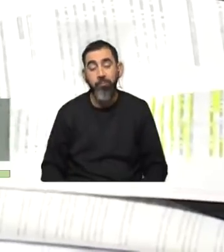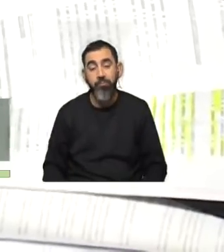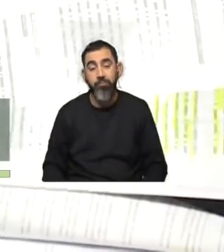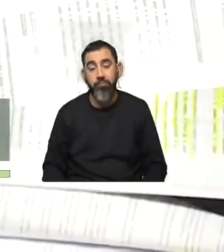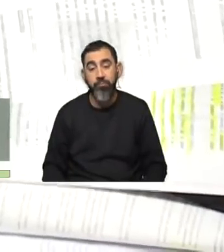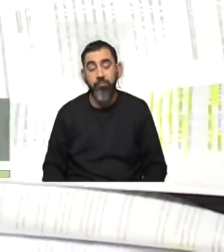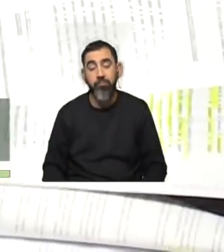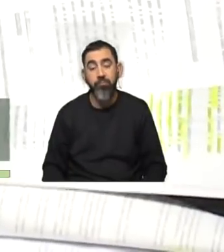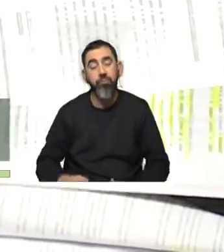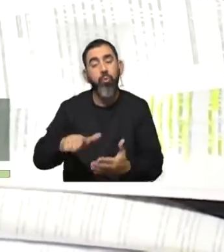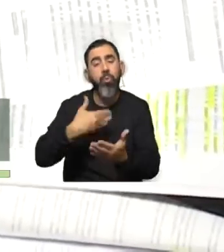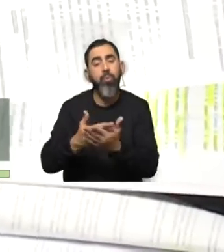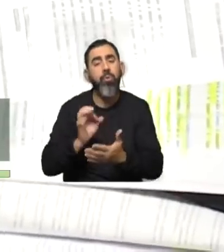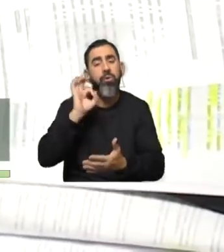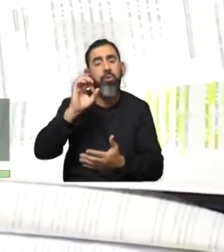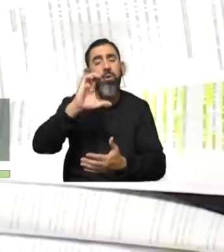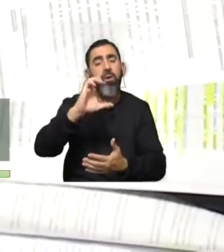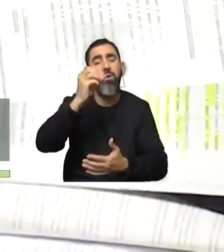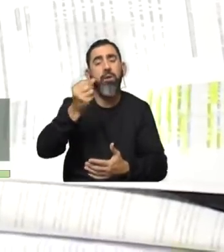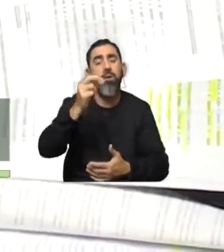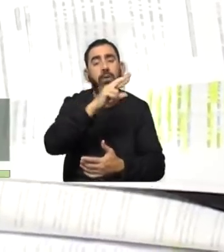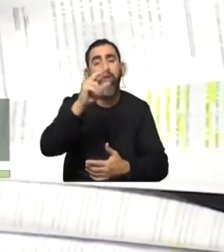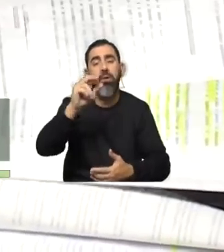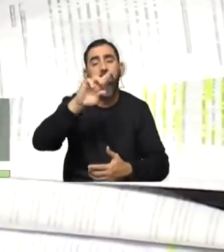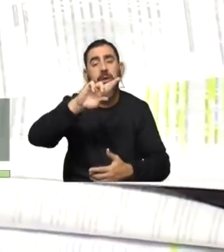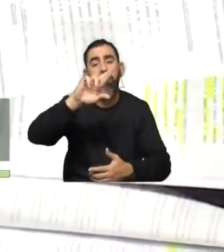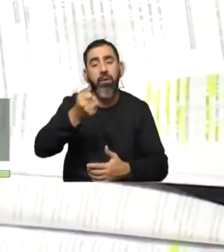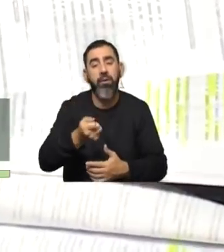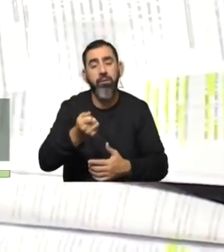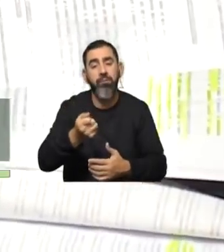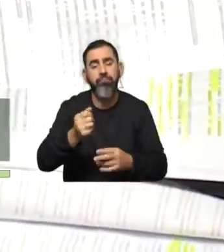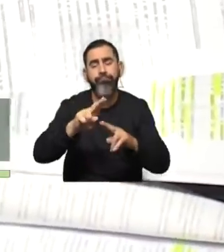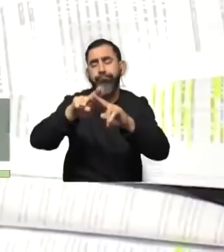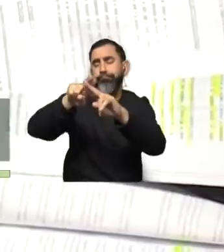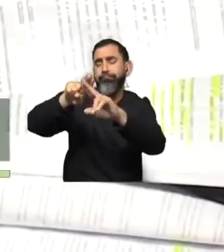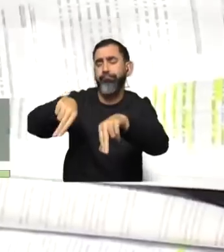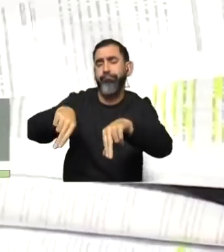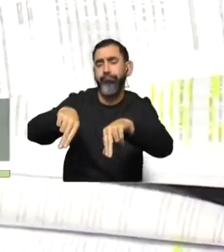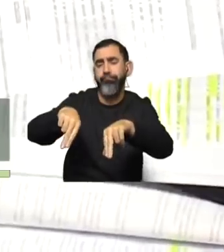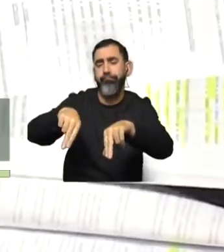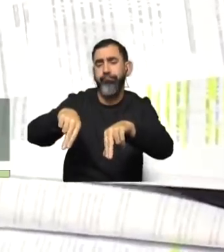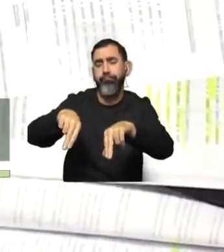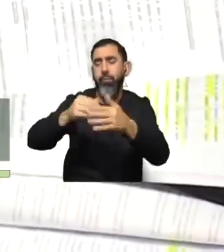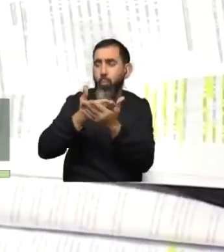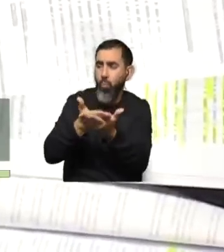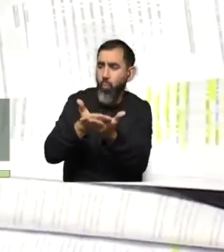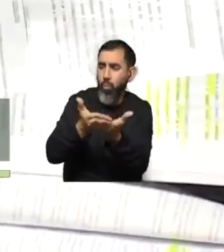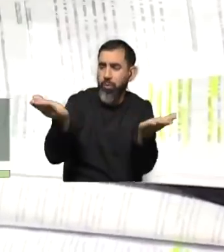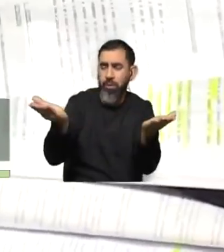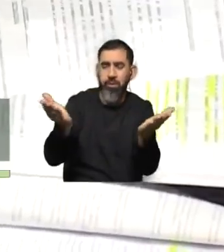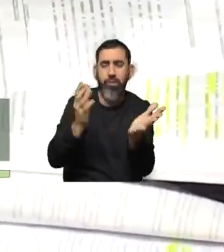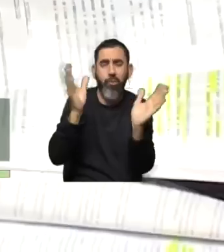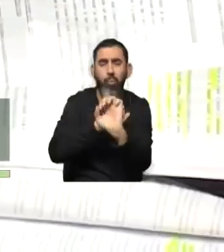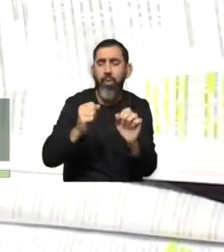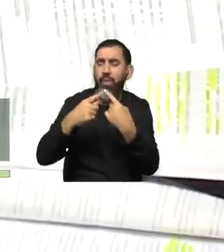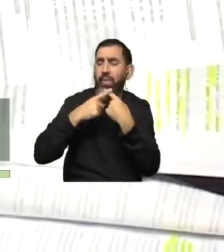Lo planteó el senador Carrera. Por improcedente rechazar y dar una señal. Y no se puede dar